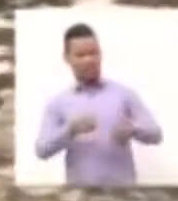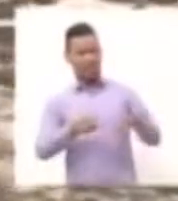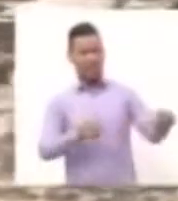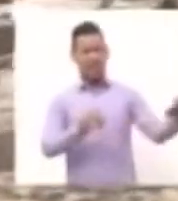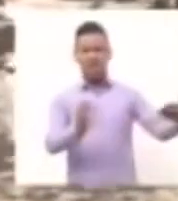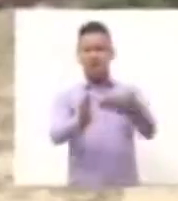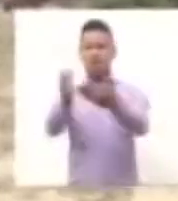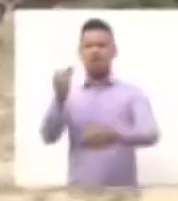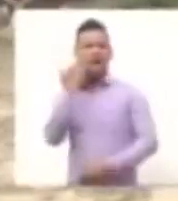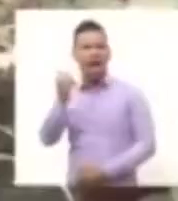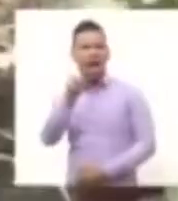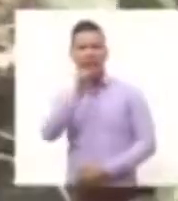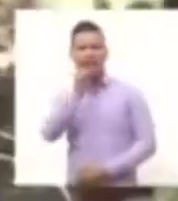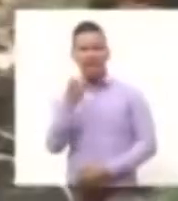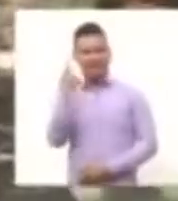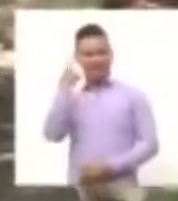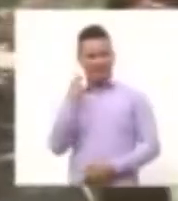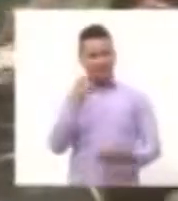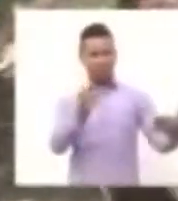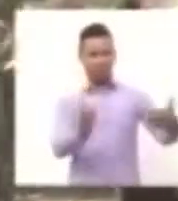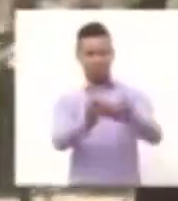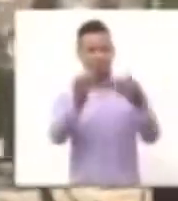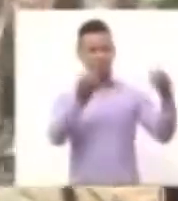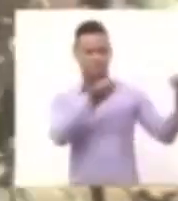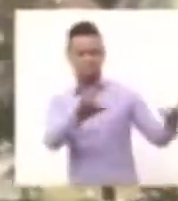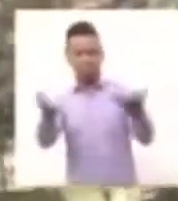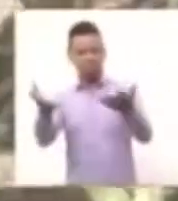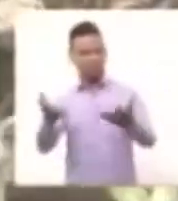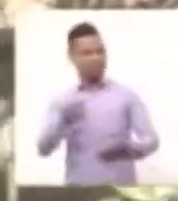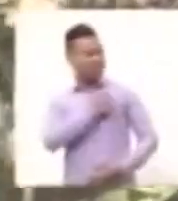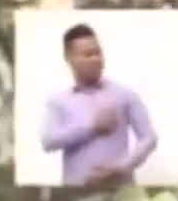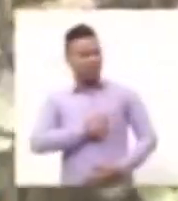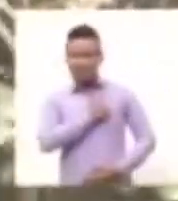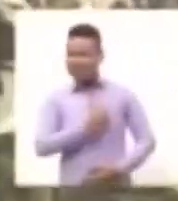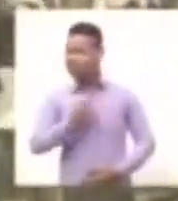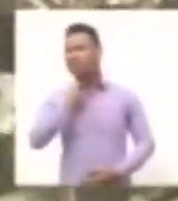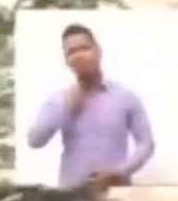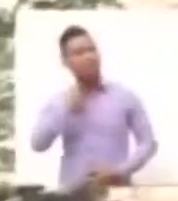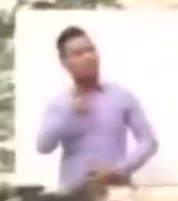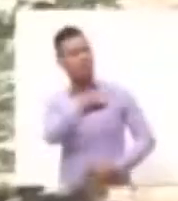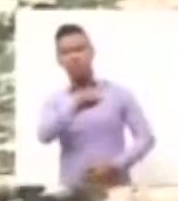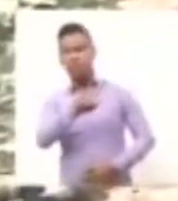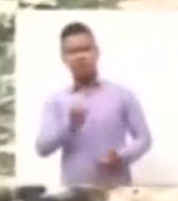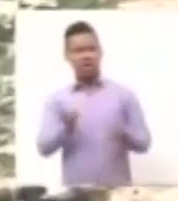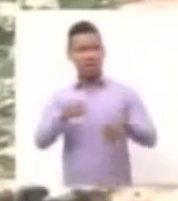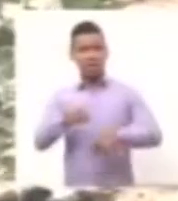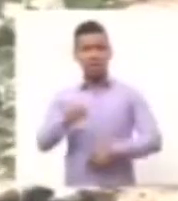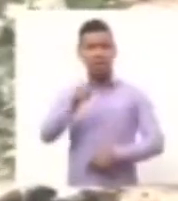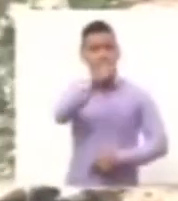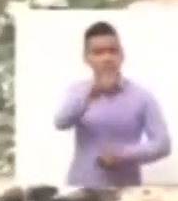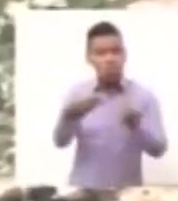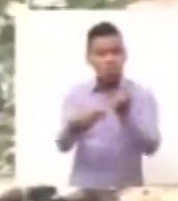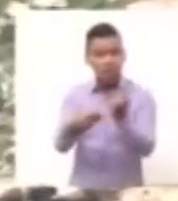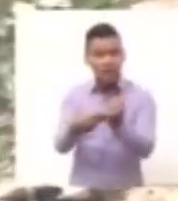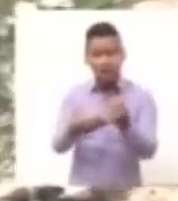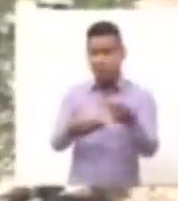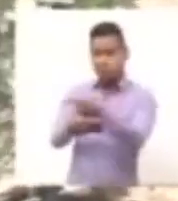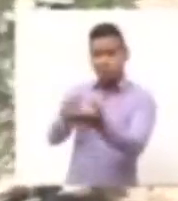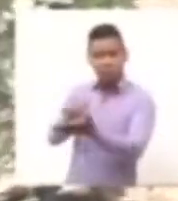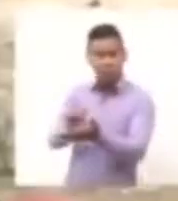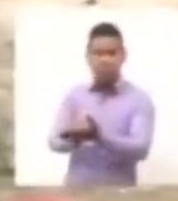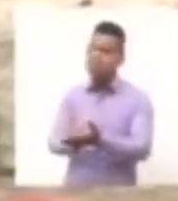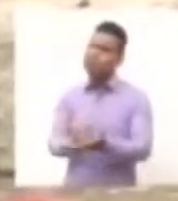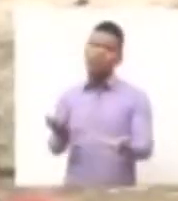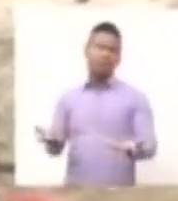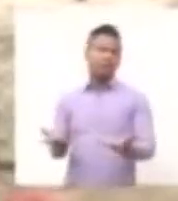Pilar Bustamante. Asimismo, se ratificaron en su rechazo a la construcción del nodo del Sena, considerando que esta atentaría contra